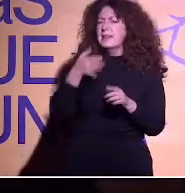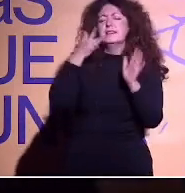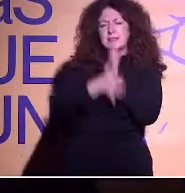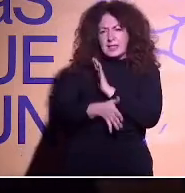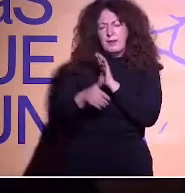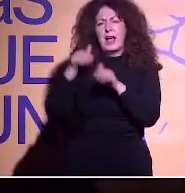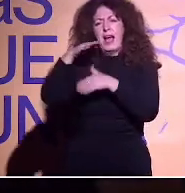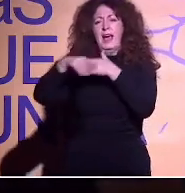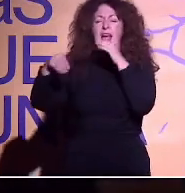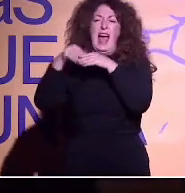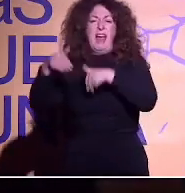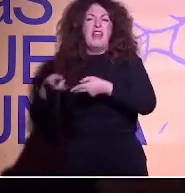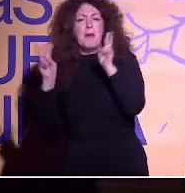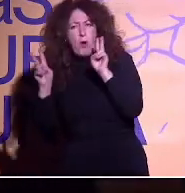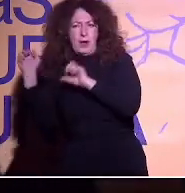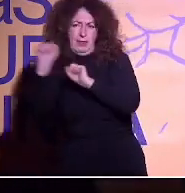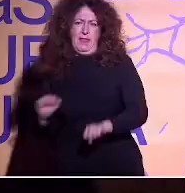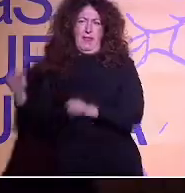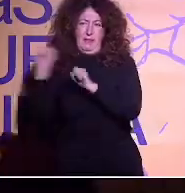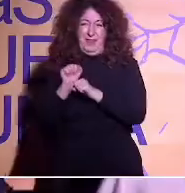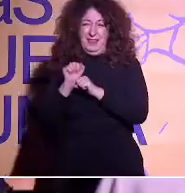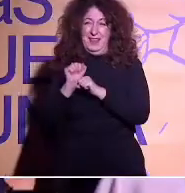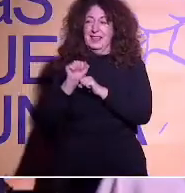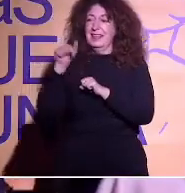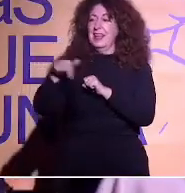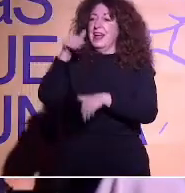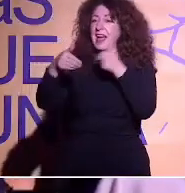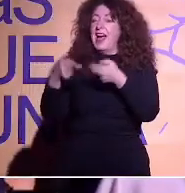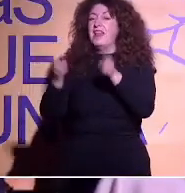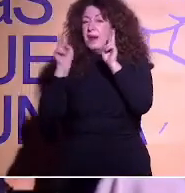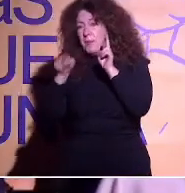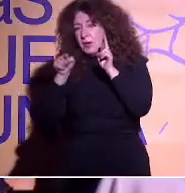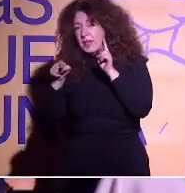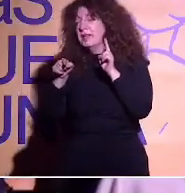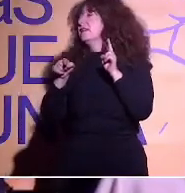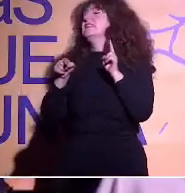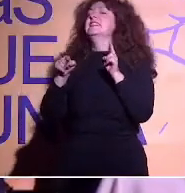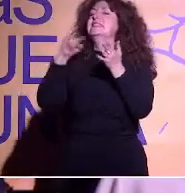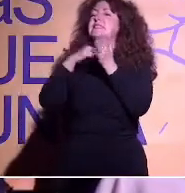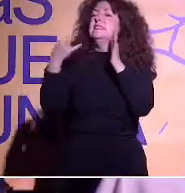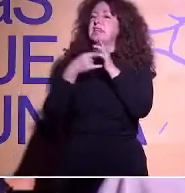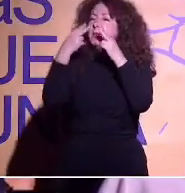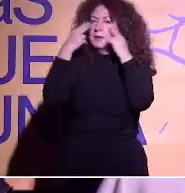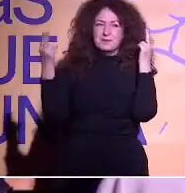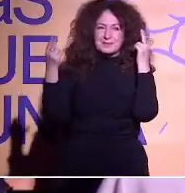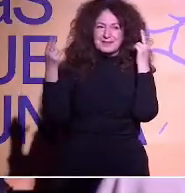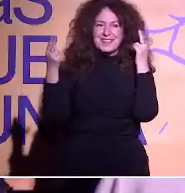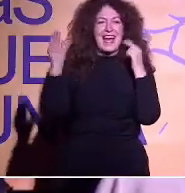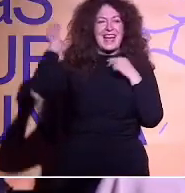democracia la democracia es ese sistema político que nos